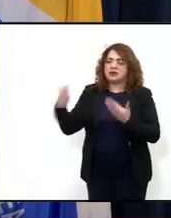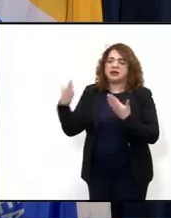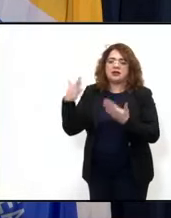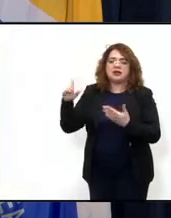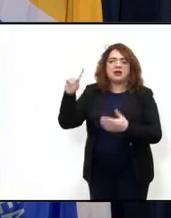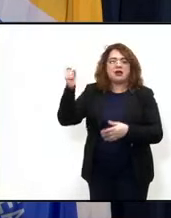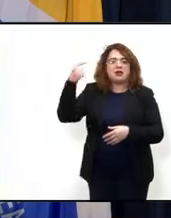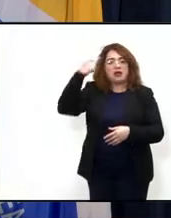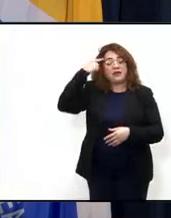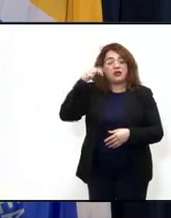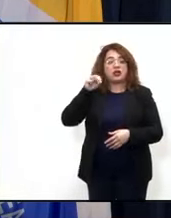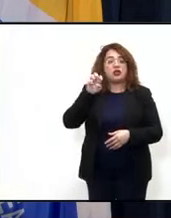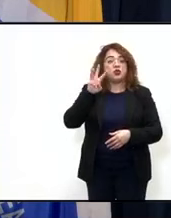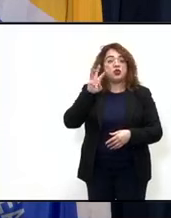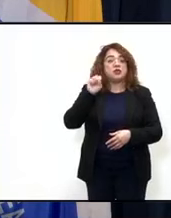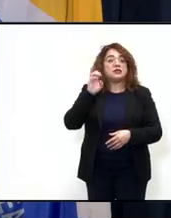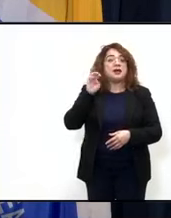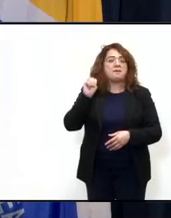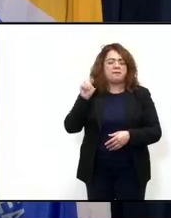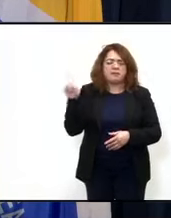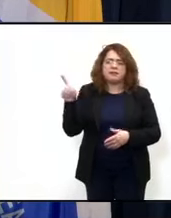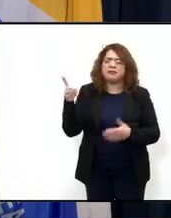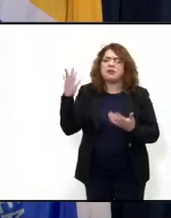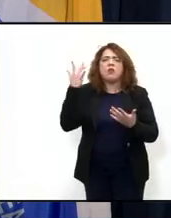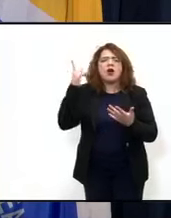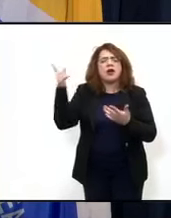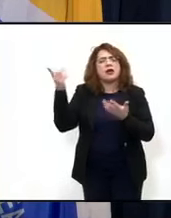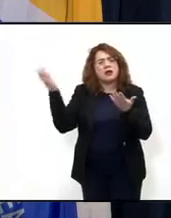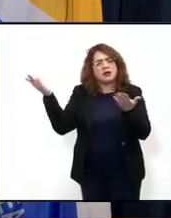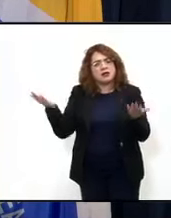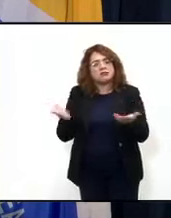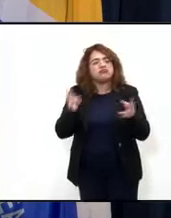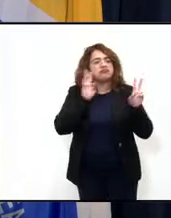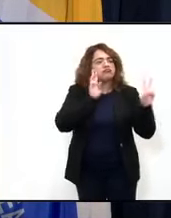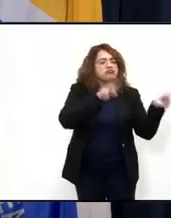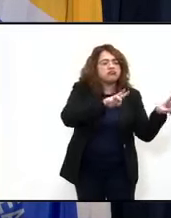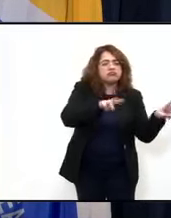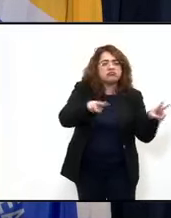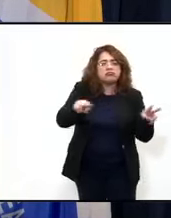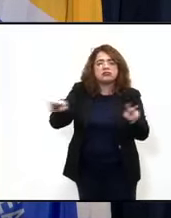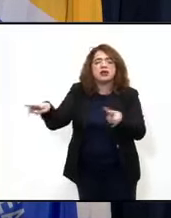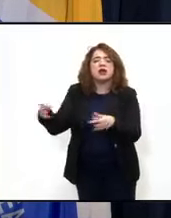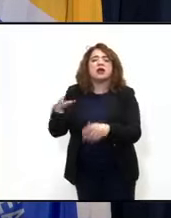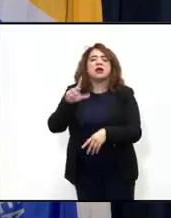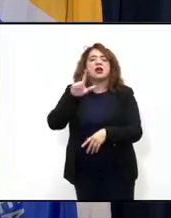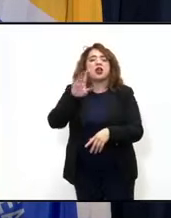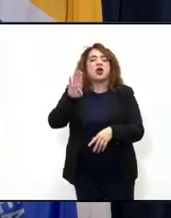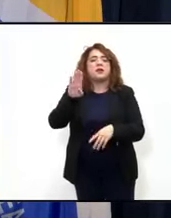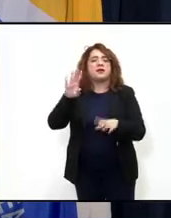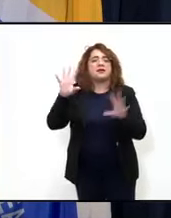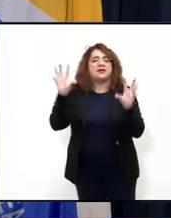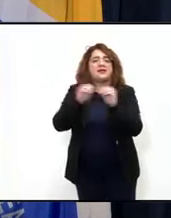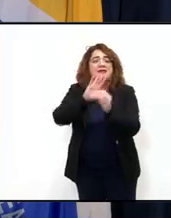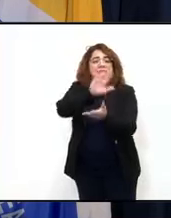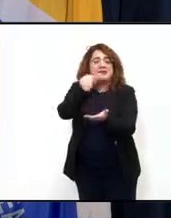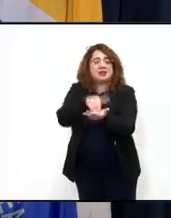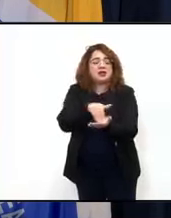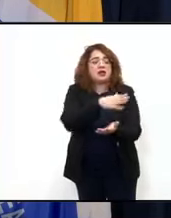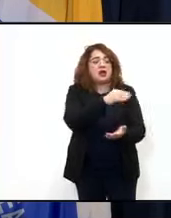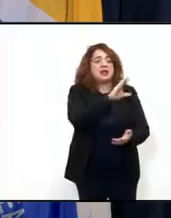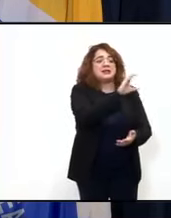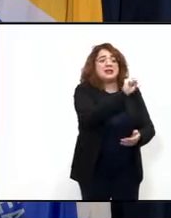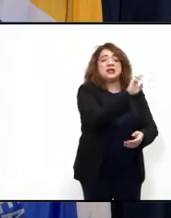a visitar el Centro de Convenciones y también la Universidad de Long Beach, quien tiene dos localidades